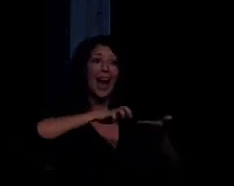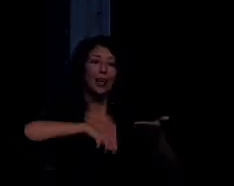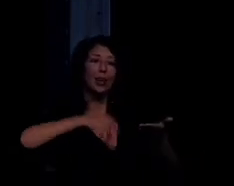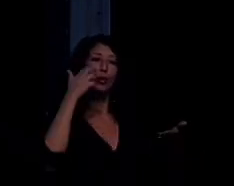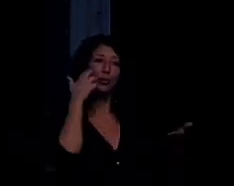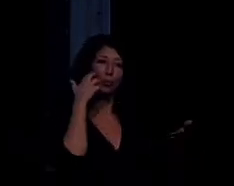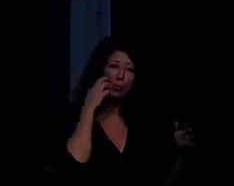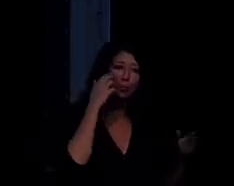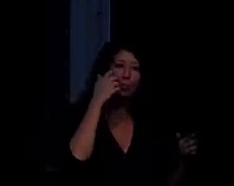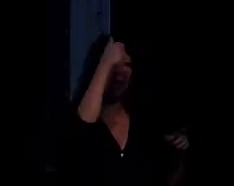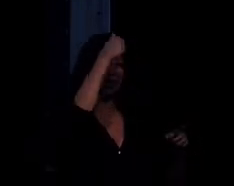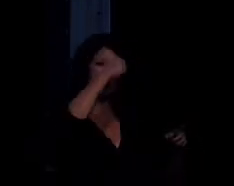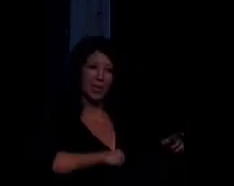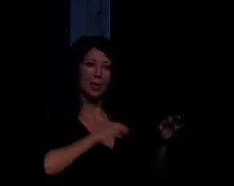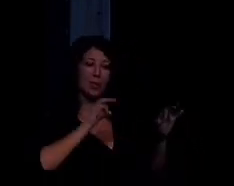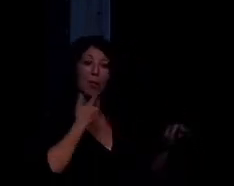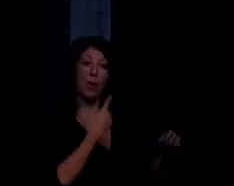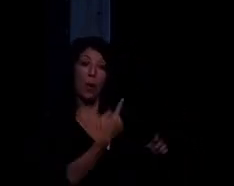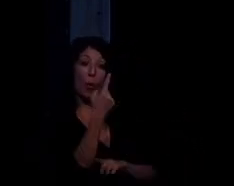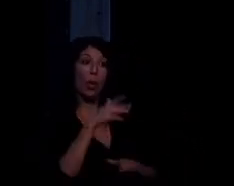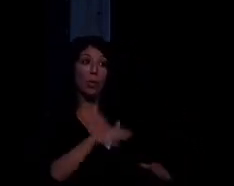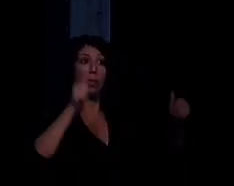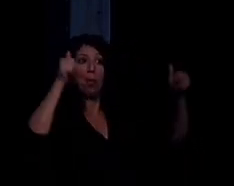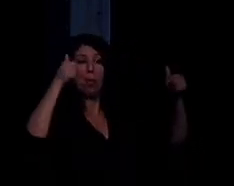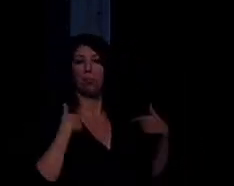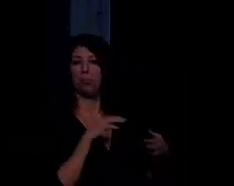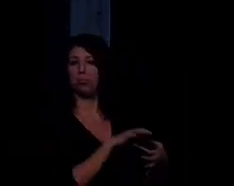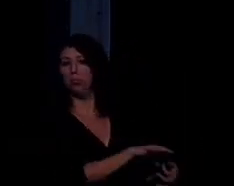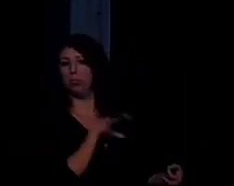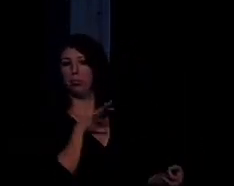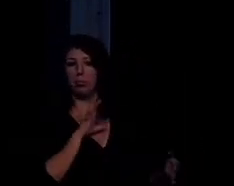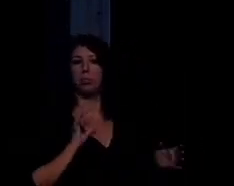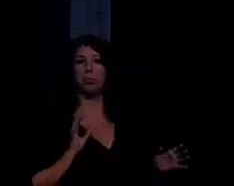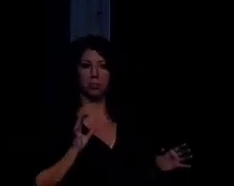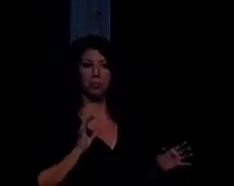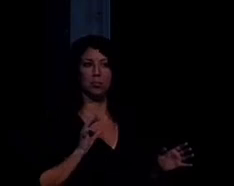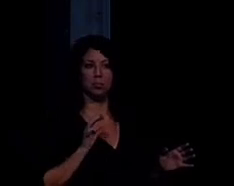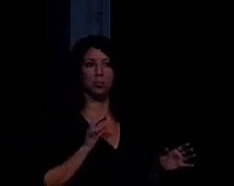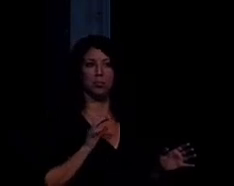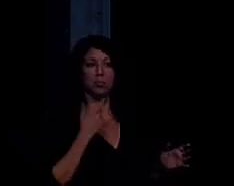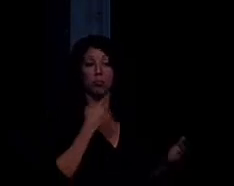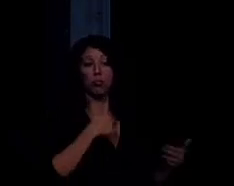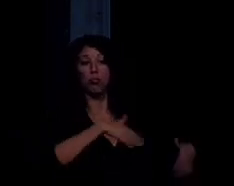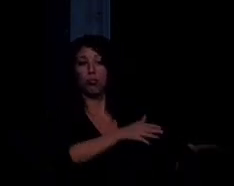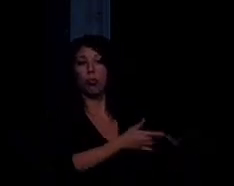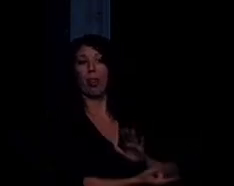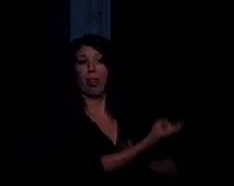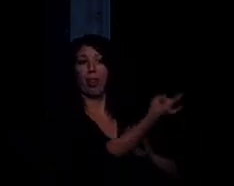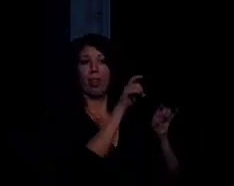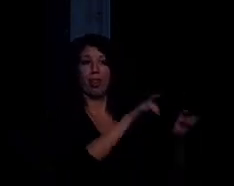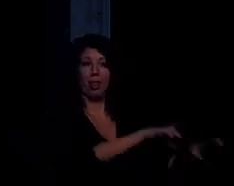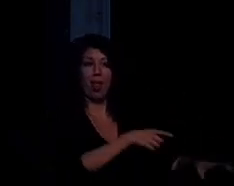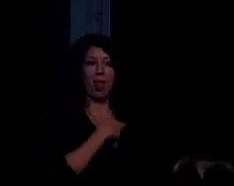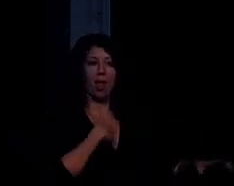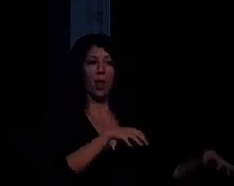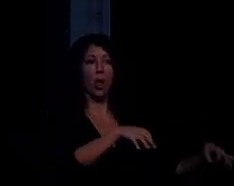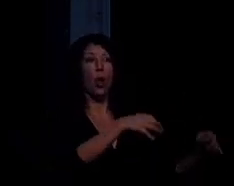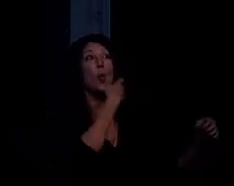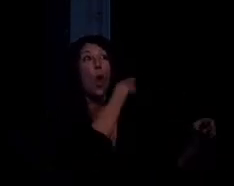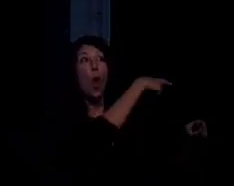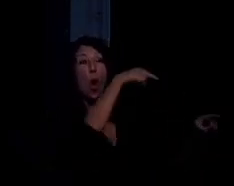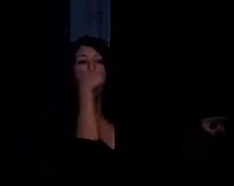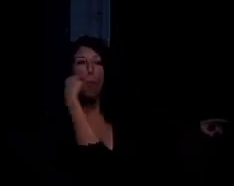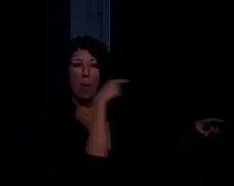sexual, la excepción le permite desvincularse de todo eso, ¿no? Porque siempre va a ser algo excepcional fuera de lo social, siempre van a ser unos hombres